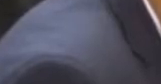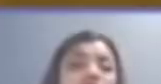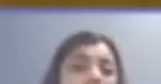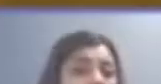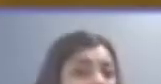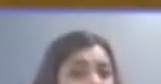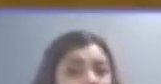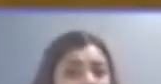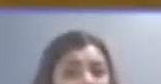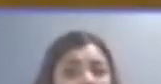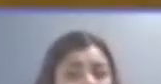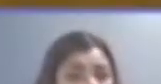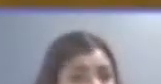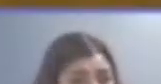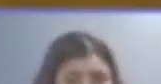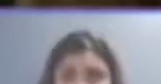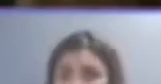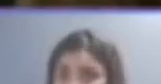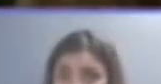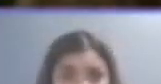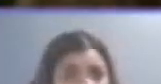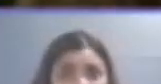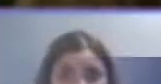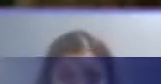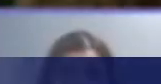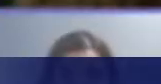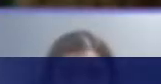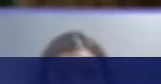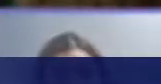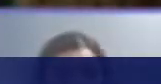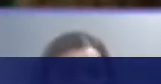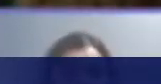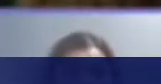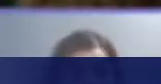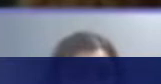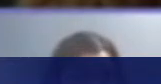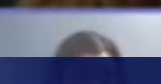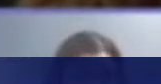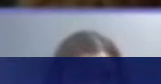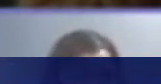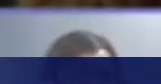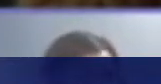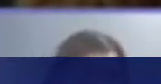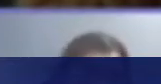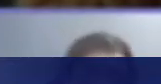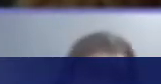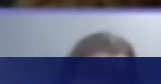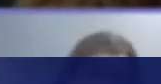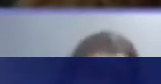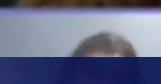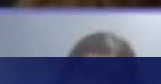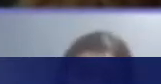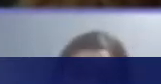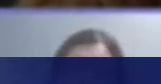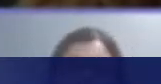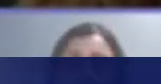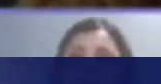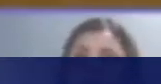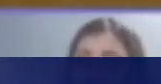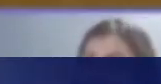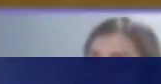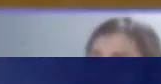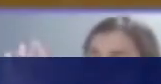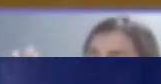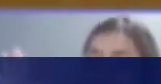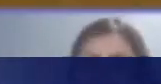Quijano. La discusión de quitarle el fuero a un exdiputado que ahora fue a conseguir otra vez